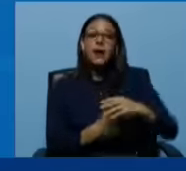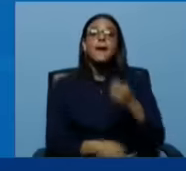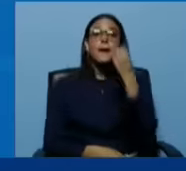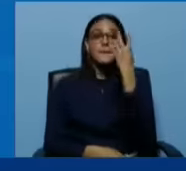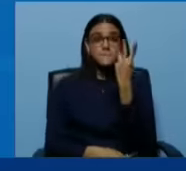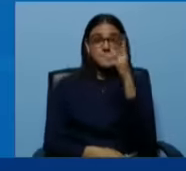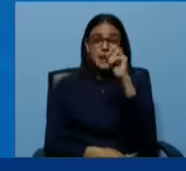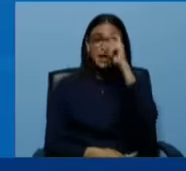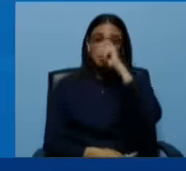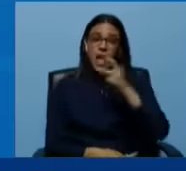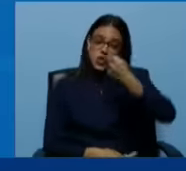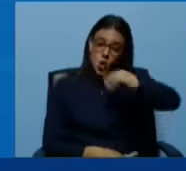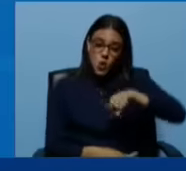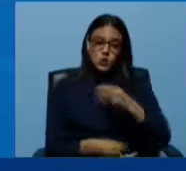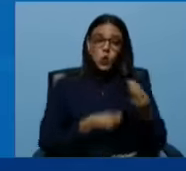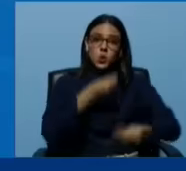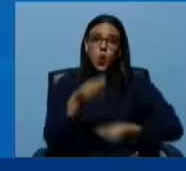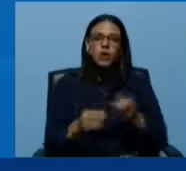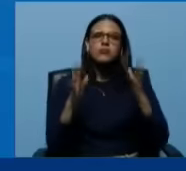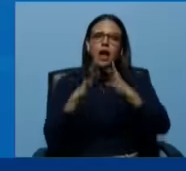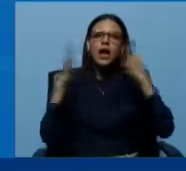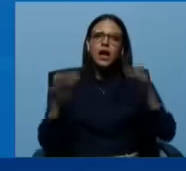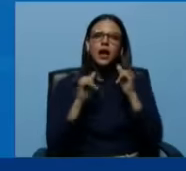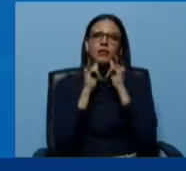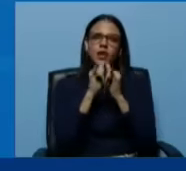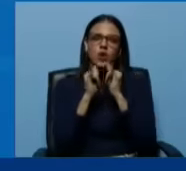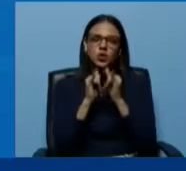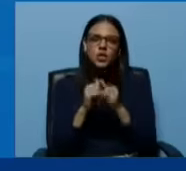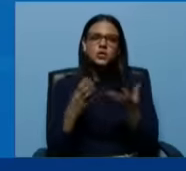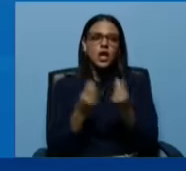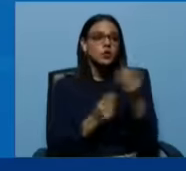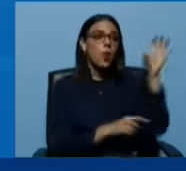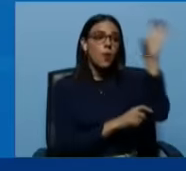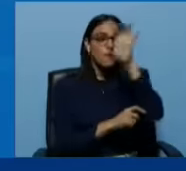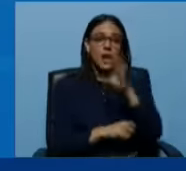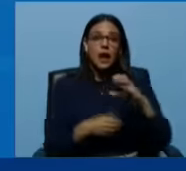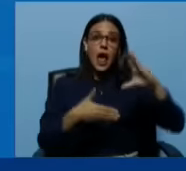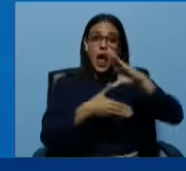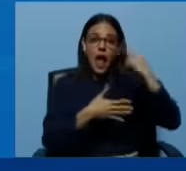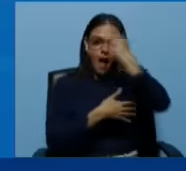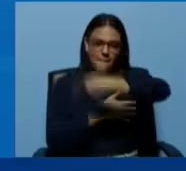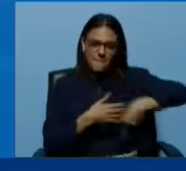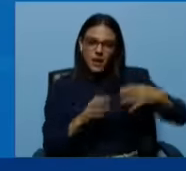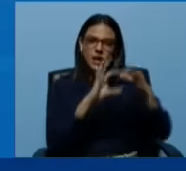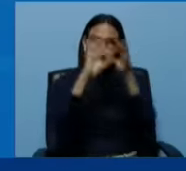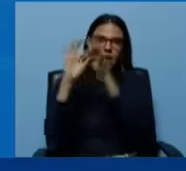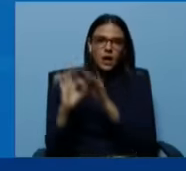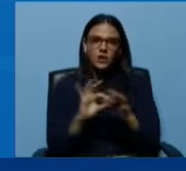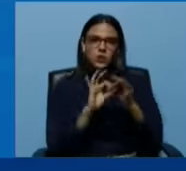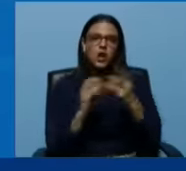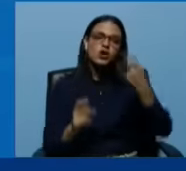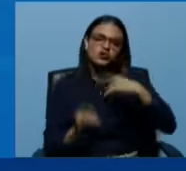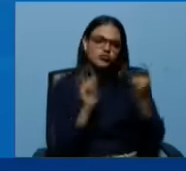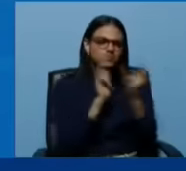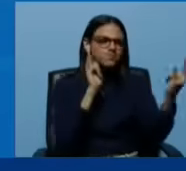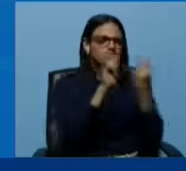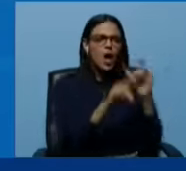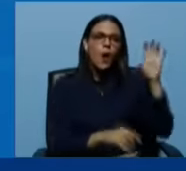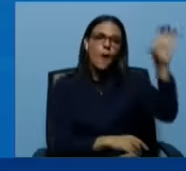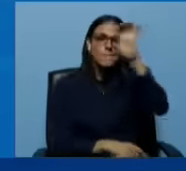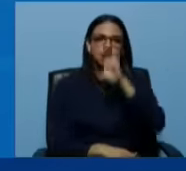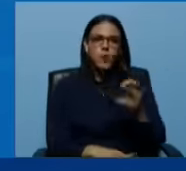ALBA, dándole grandes noticias a los pueblos de nuestra América y a nuestros amados pueblos. Muchas